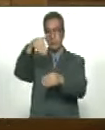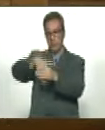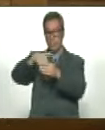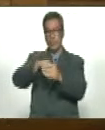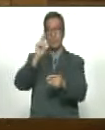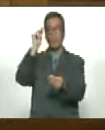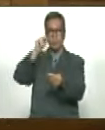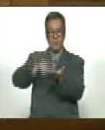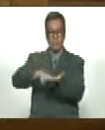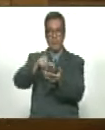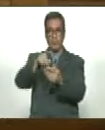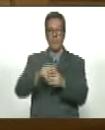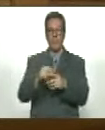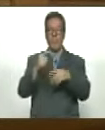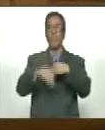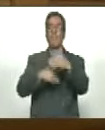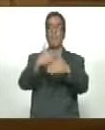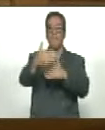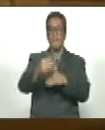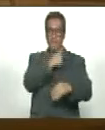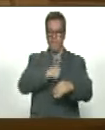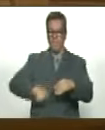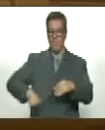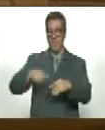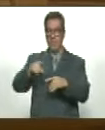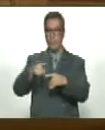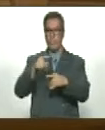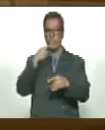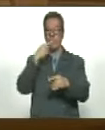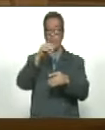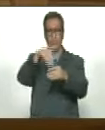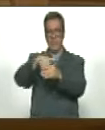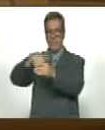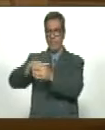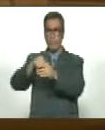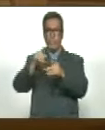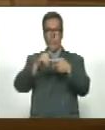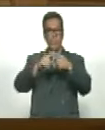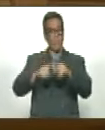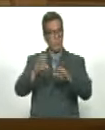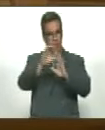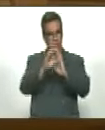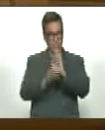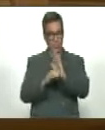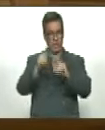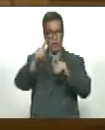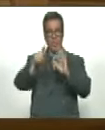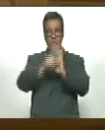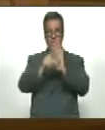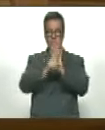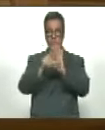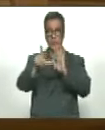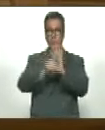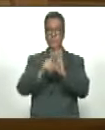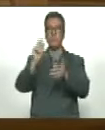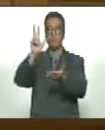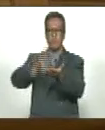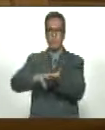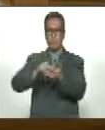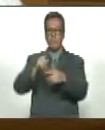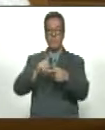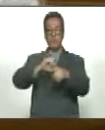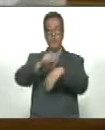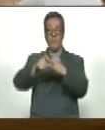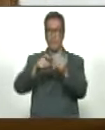votación, resultó aprobada. Seguidamente, el presidente sometió a votación el carácter orgánico del proyecto de ley, resultando aprobado